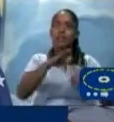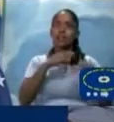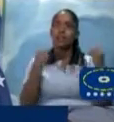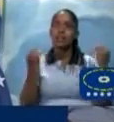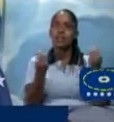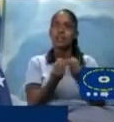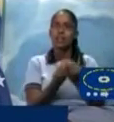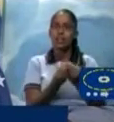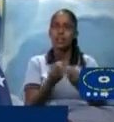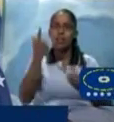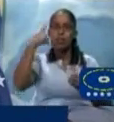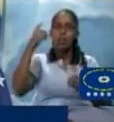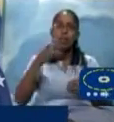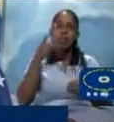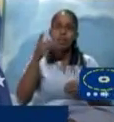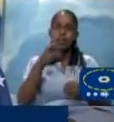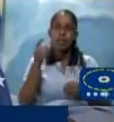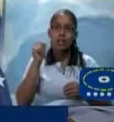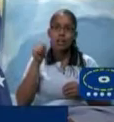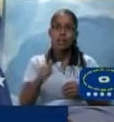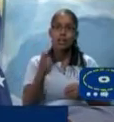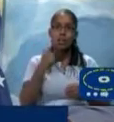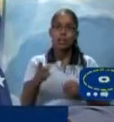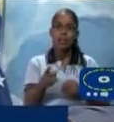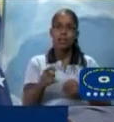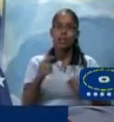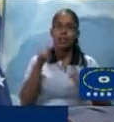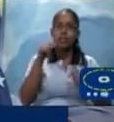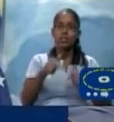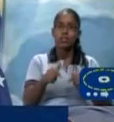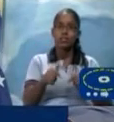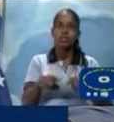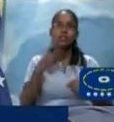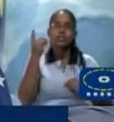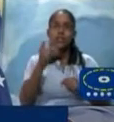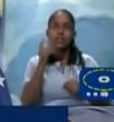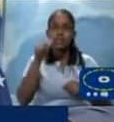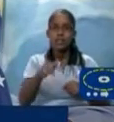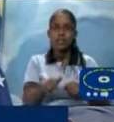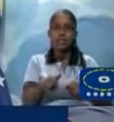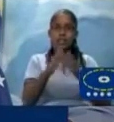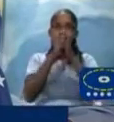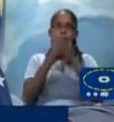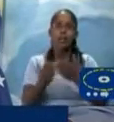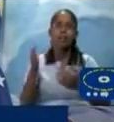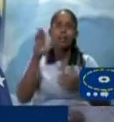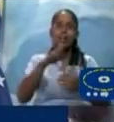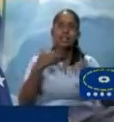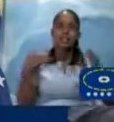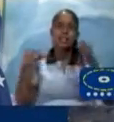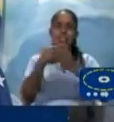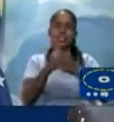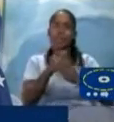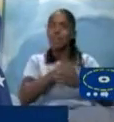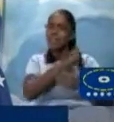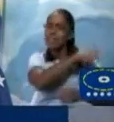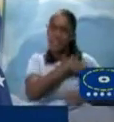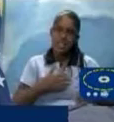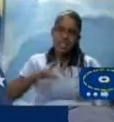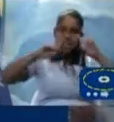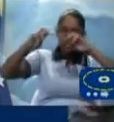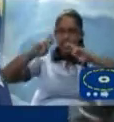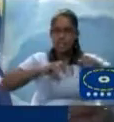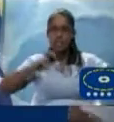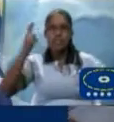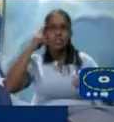cerca. Para Daniel, acá le dijeron, Daniel, pues estas palabras están cerradas. Daniel quería indagar y